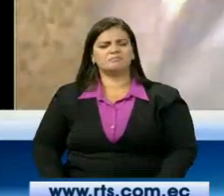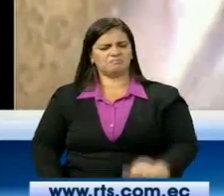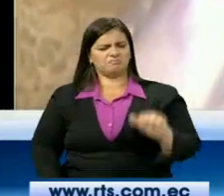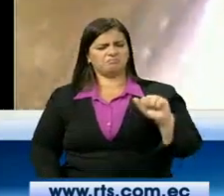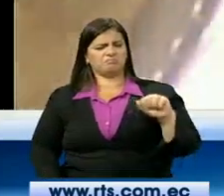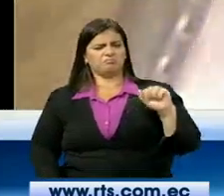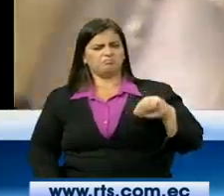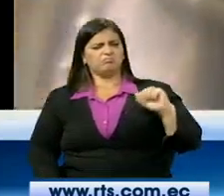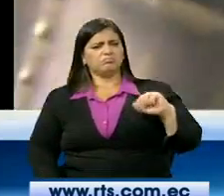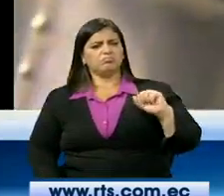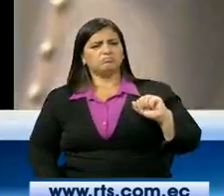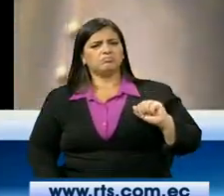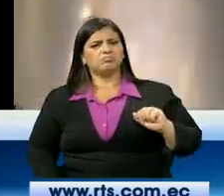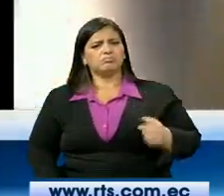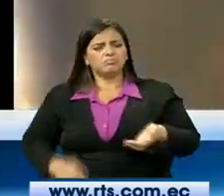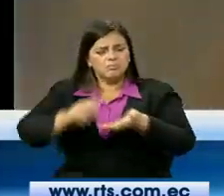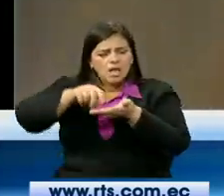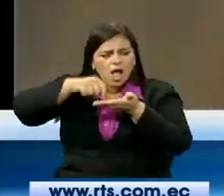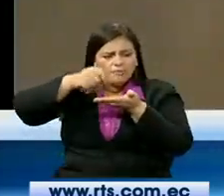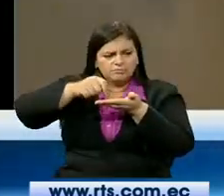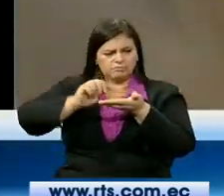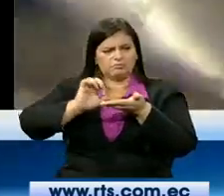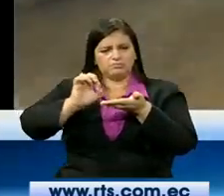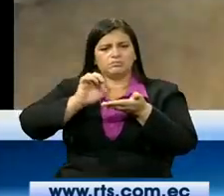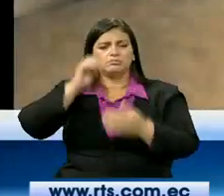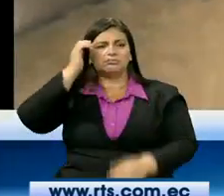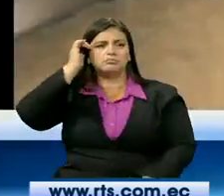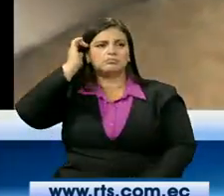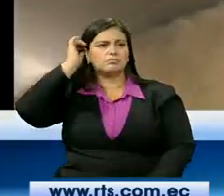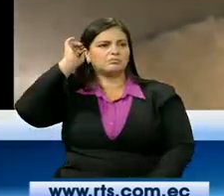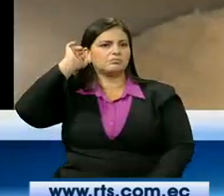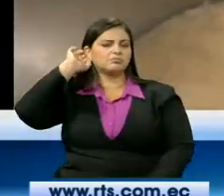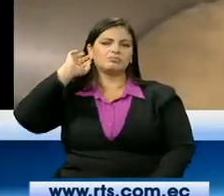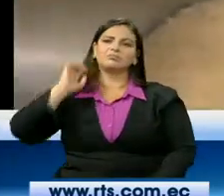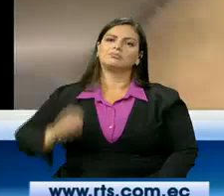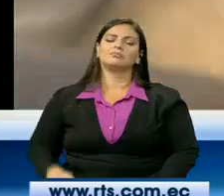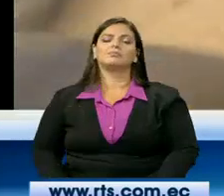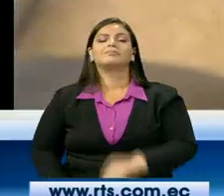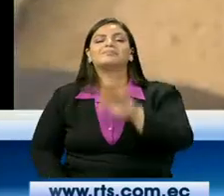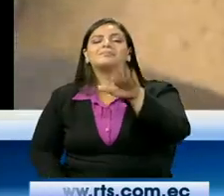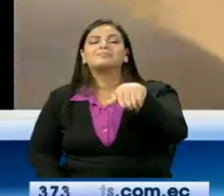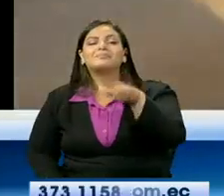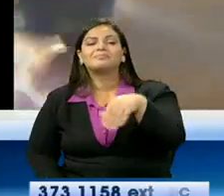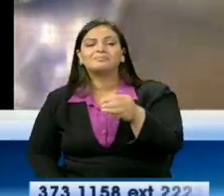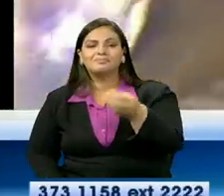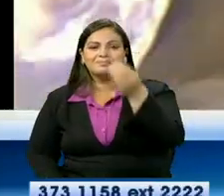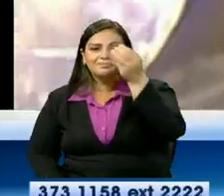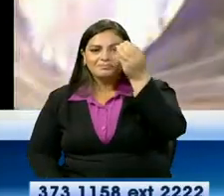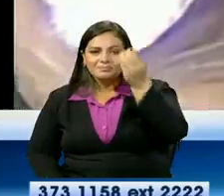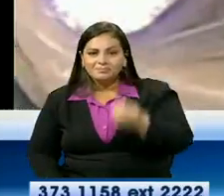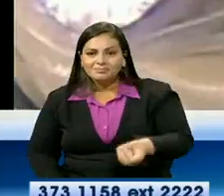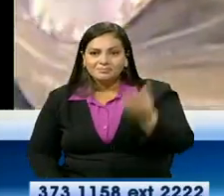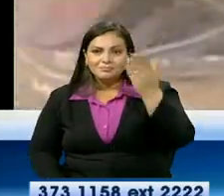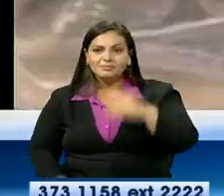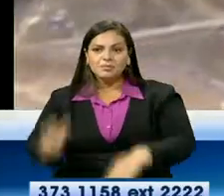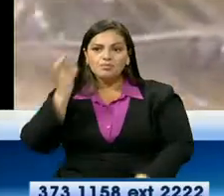usted tal vez este fin de semana, el ama de casa que ha venido a comprar el arroz, ¿qué le ha